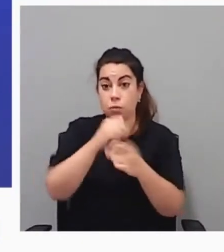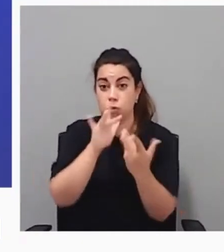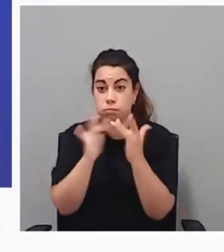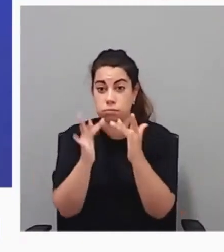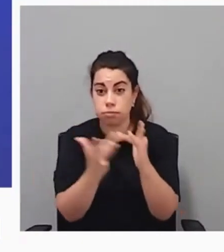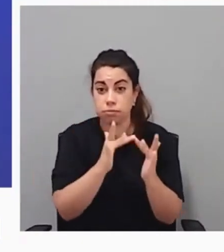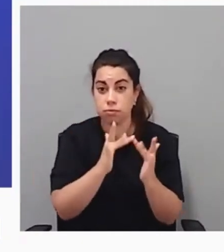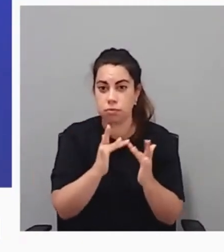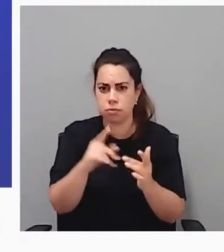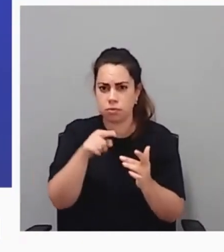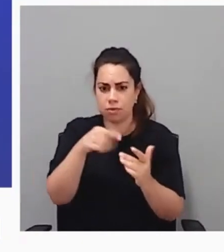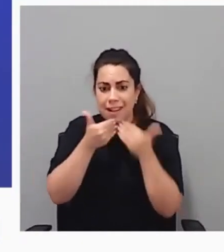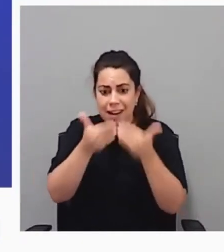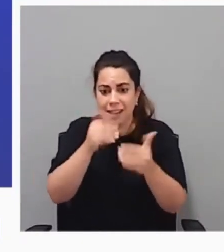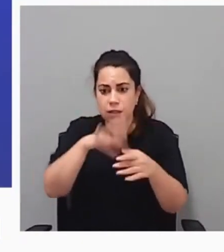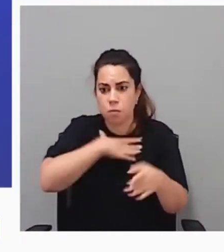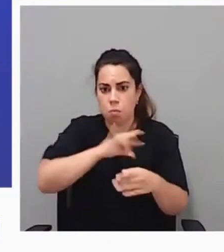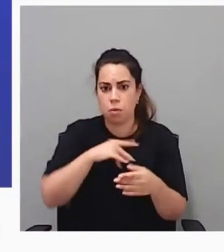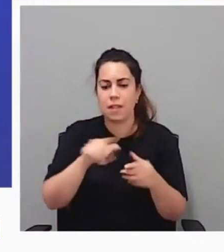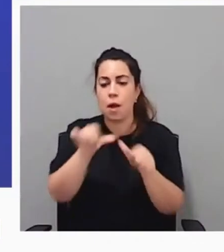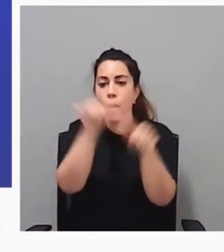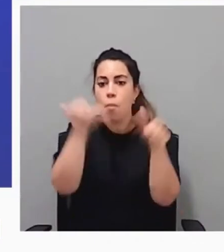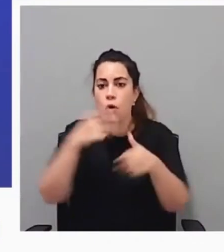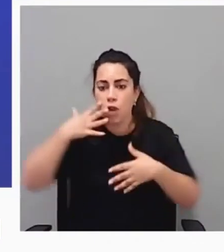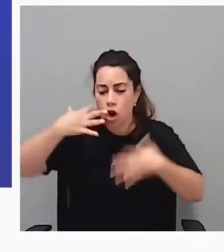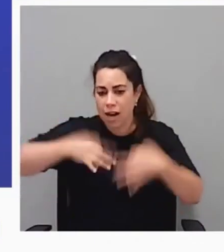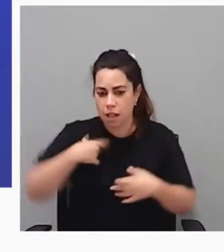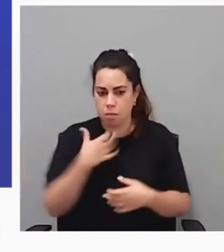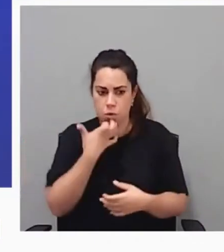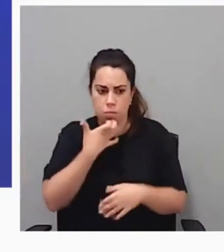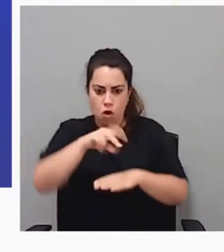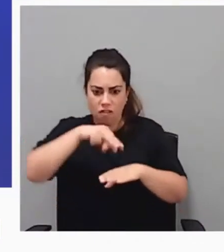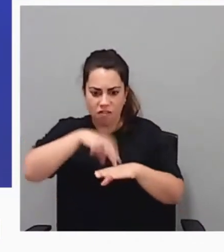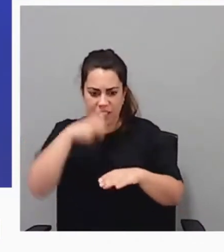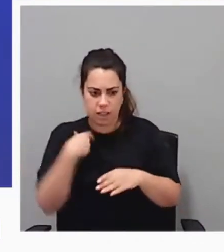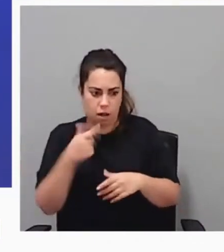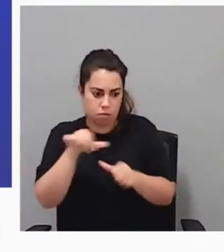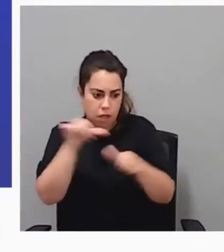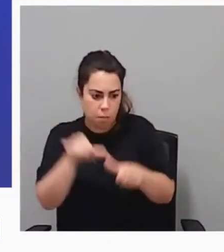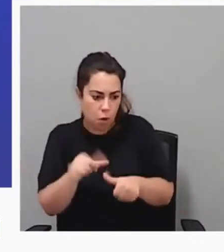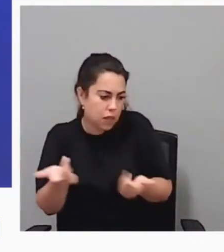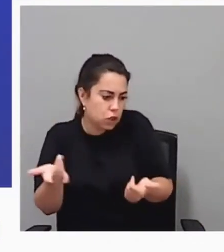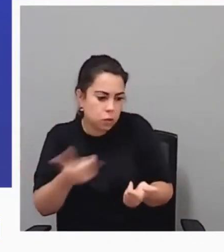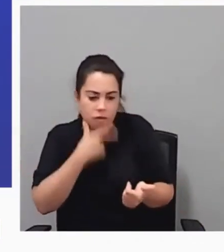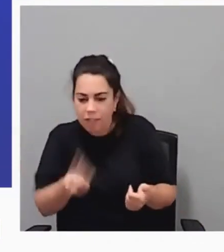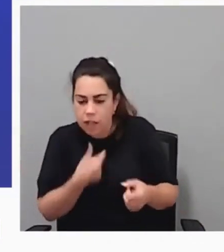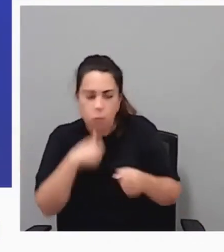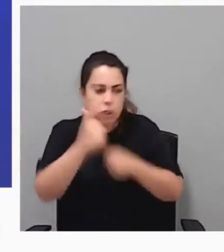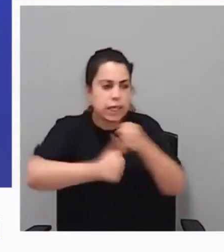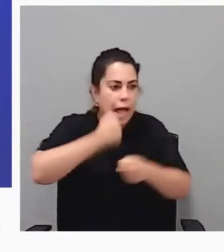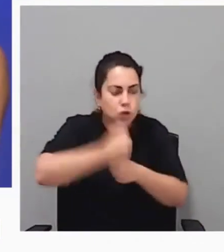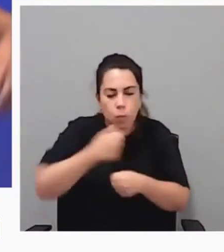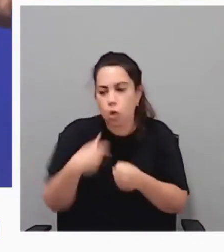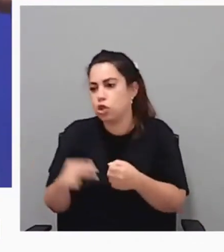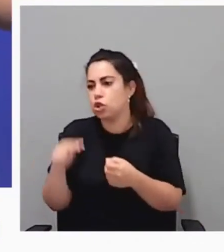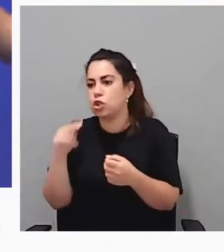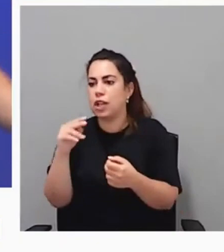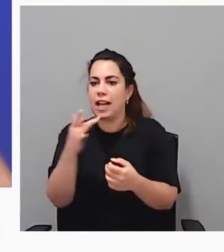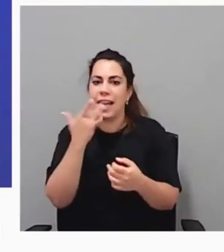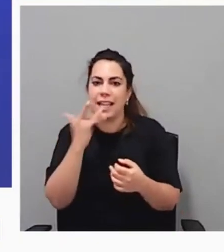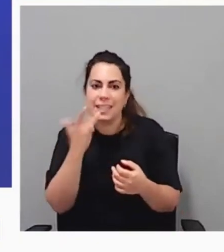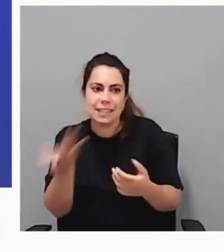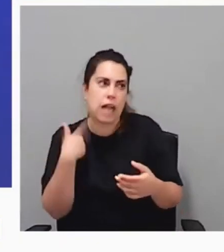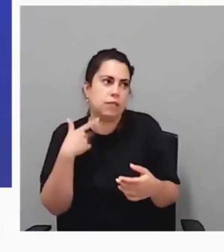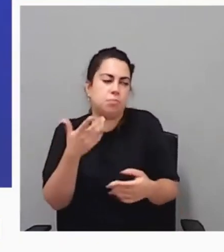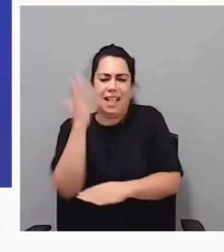crear modelos de la realidad. La física creó modelos de cosas muy simples. Átomos, semiconductores, cristales, no de árboles ni de